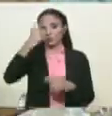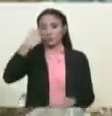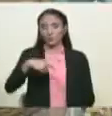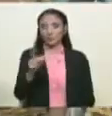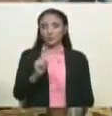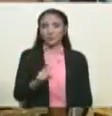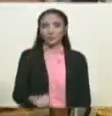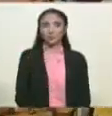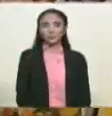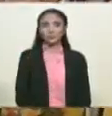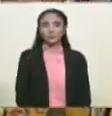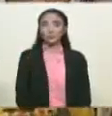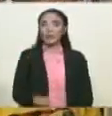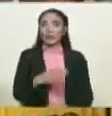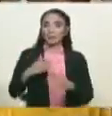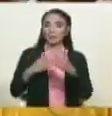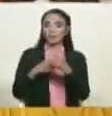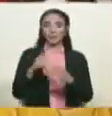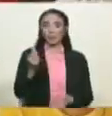Nada nos detuvo.